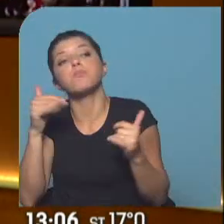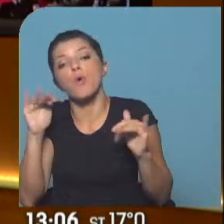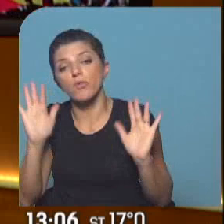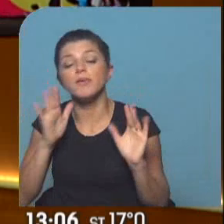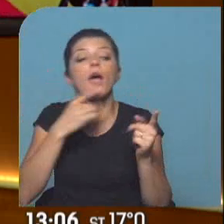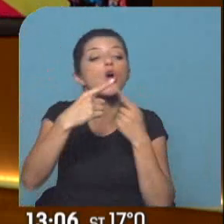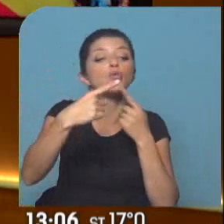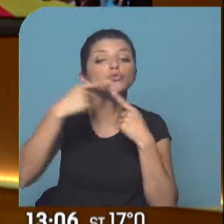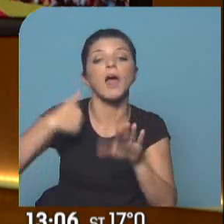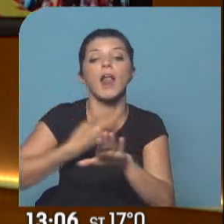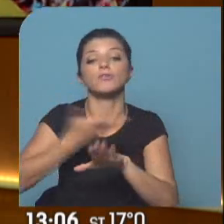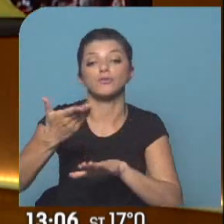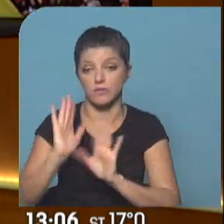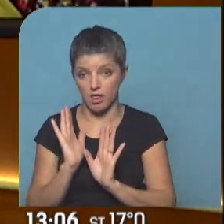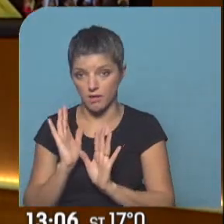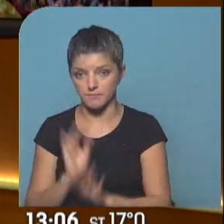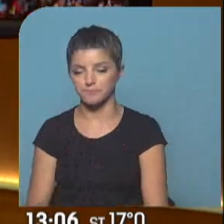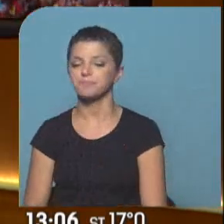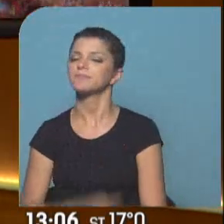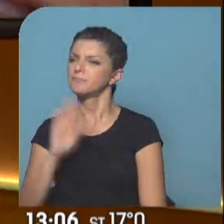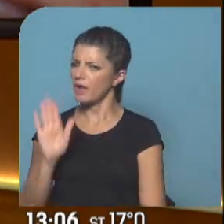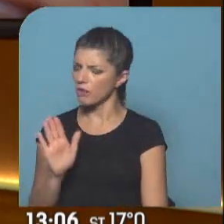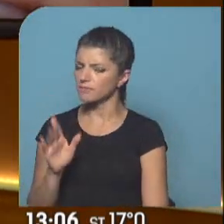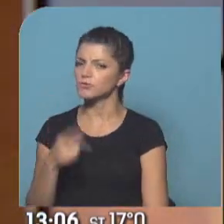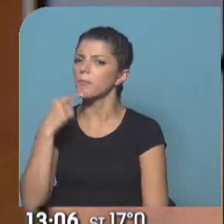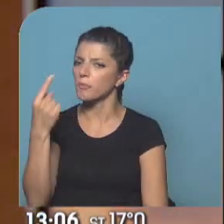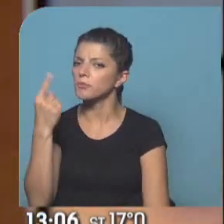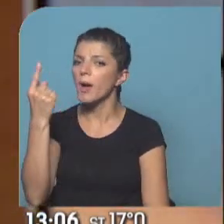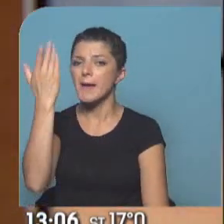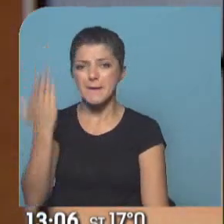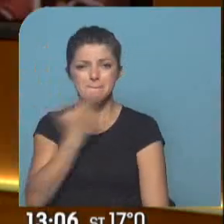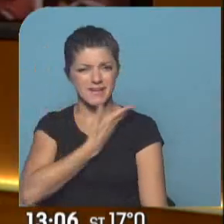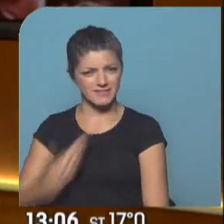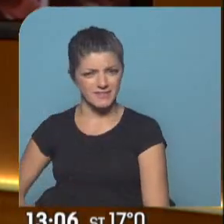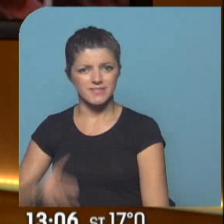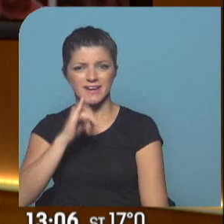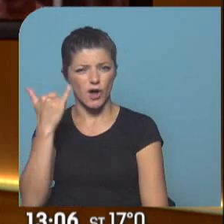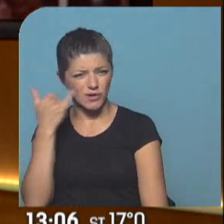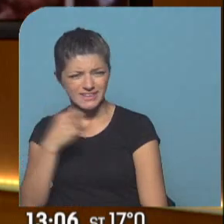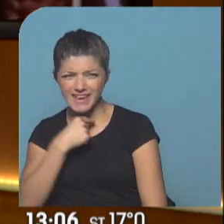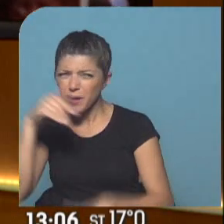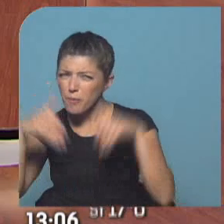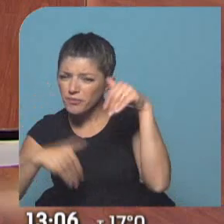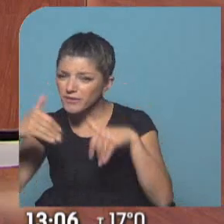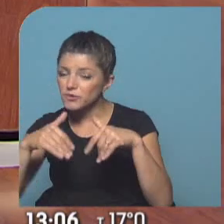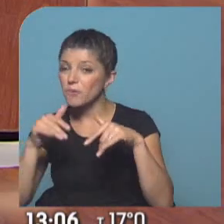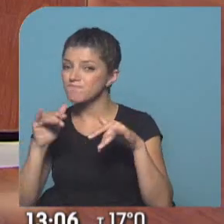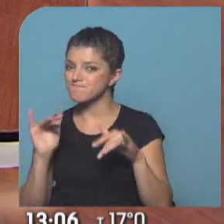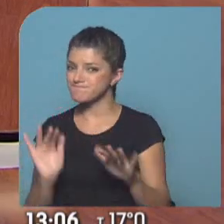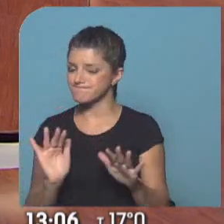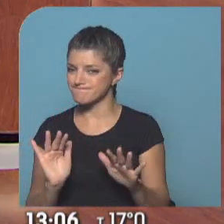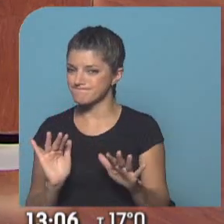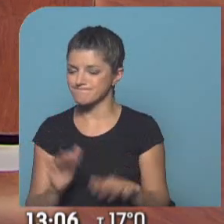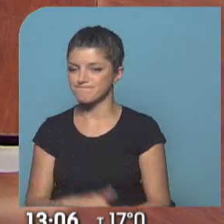es, políticamente, Rajoy, el gobierno central, ¿quiere que se vote? O sea, eso por un lado, y España está,